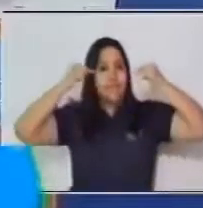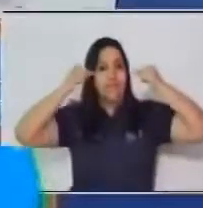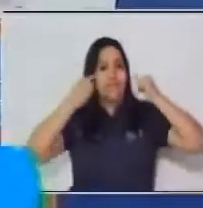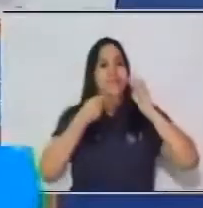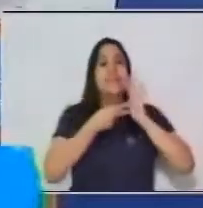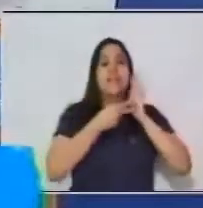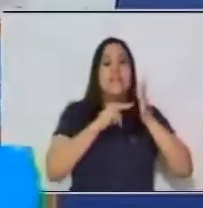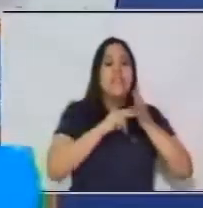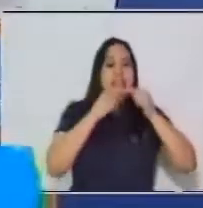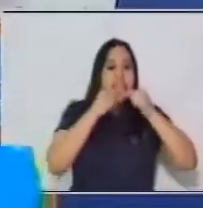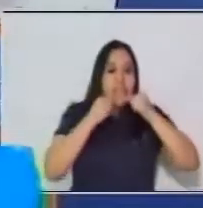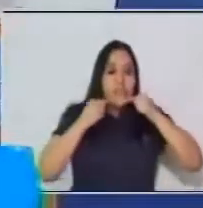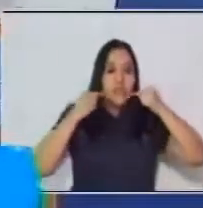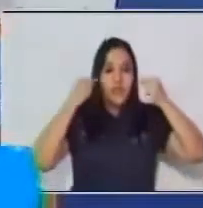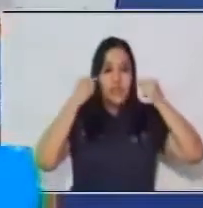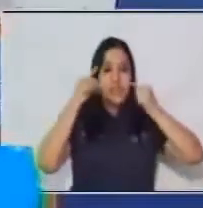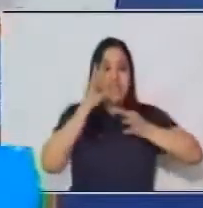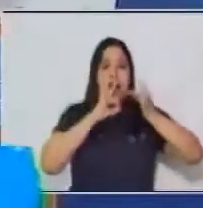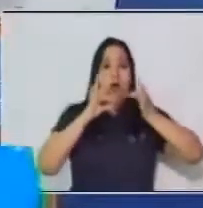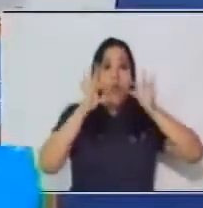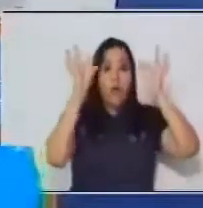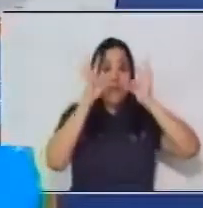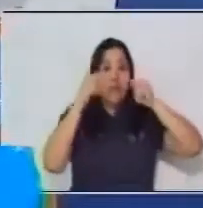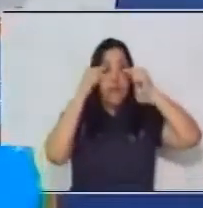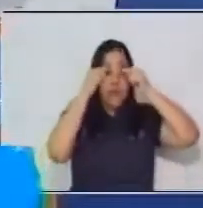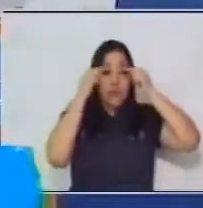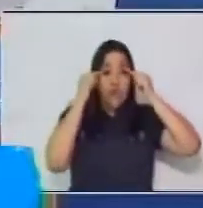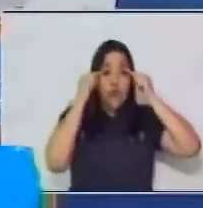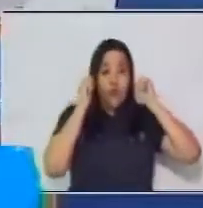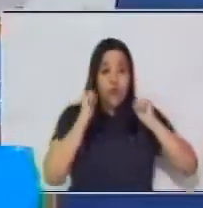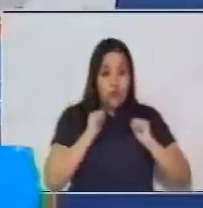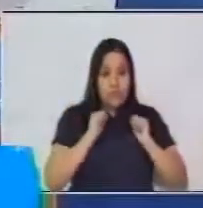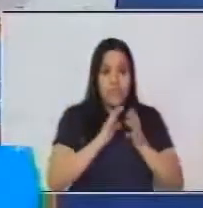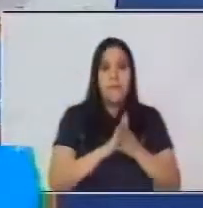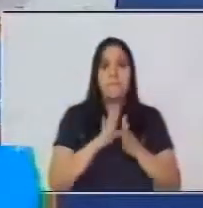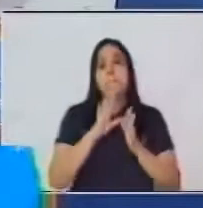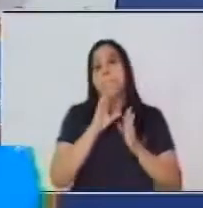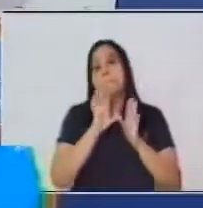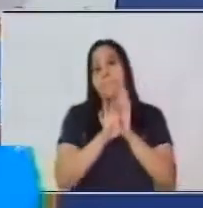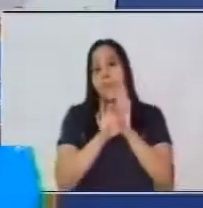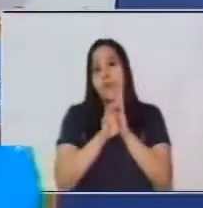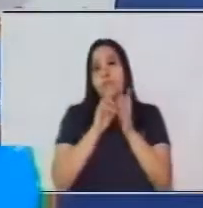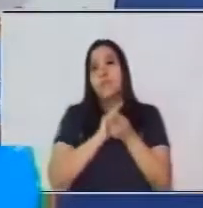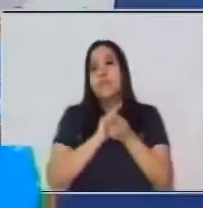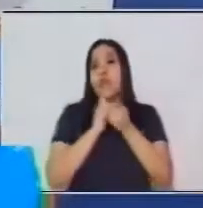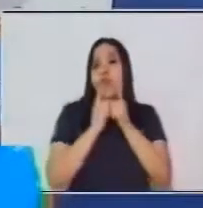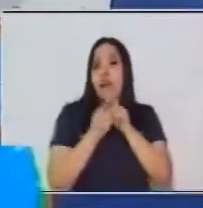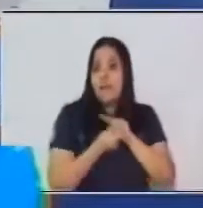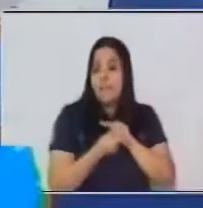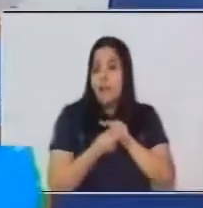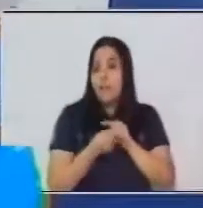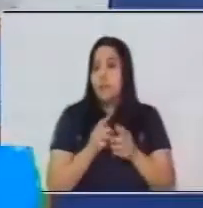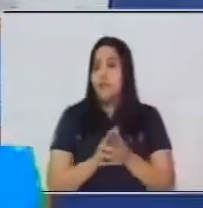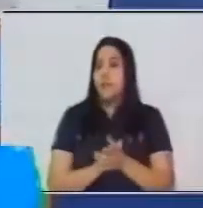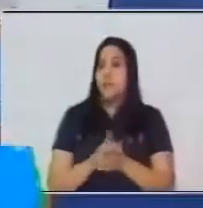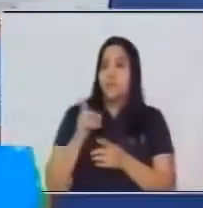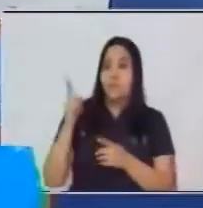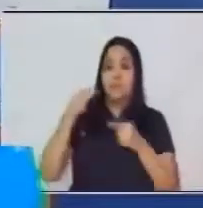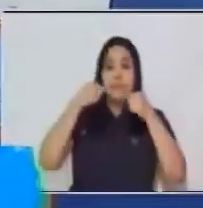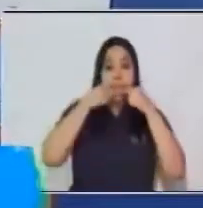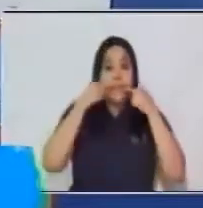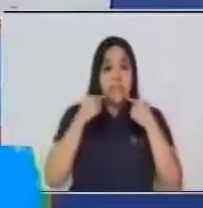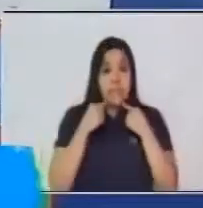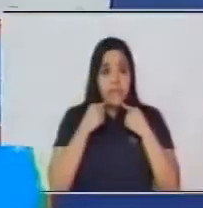sonrisa, y la forma de los ojos. Pero si le cambiamos la línea o la forma de la línea hacia abajo, ya nos